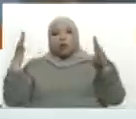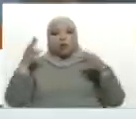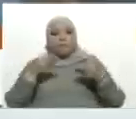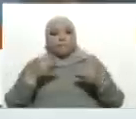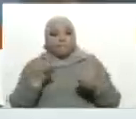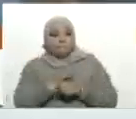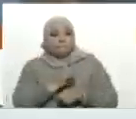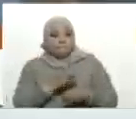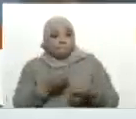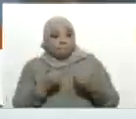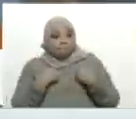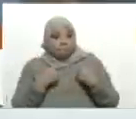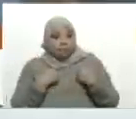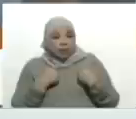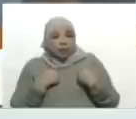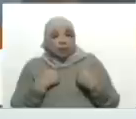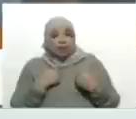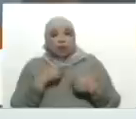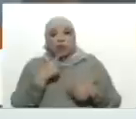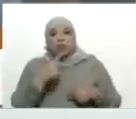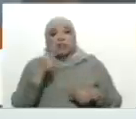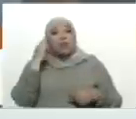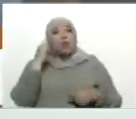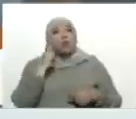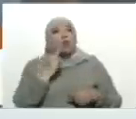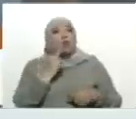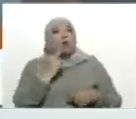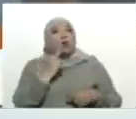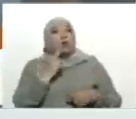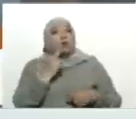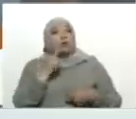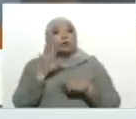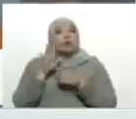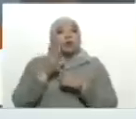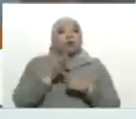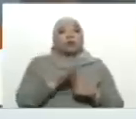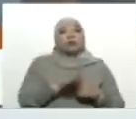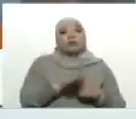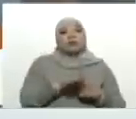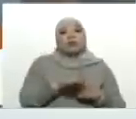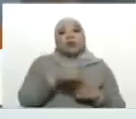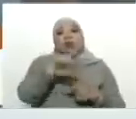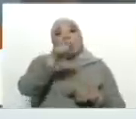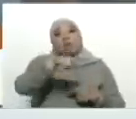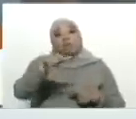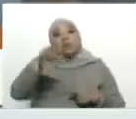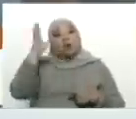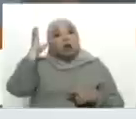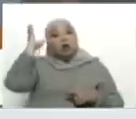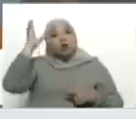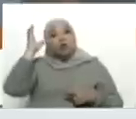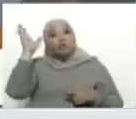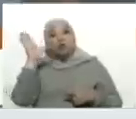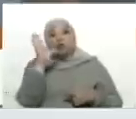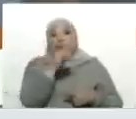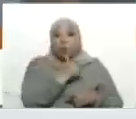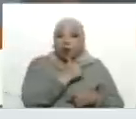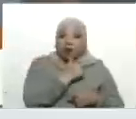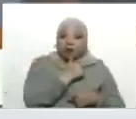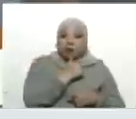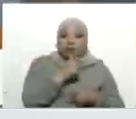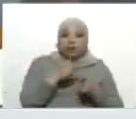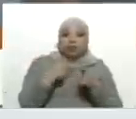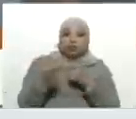propias víctimas como dice Gran Bolívar no nos dominarán por la fuerza sino por la ignorancia hoy tenemos El dominio